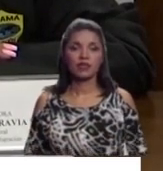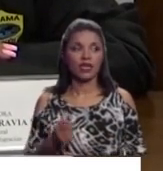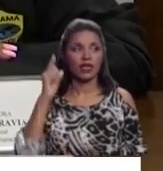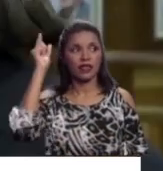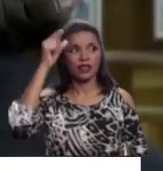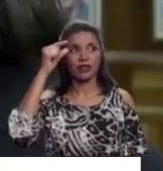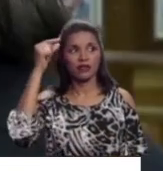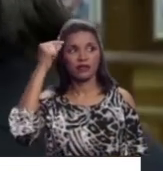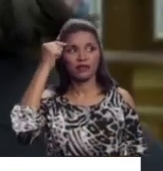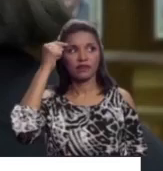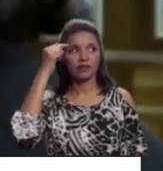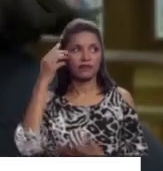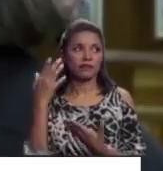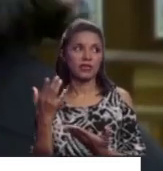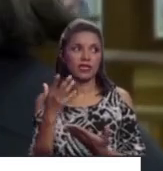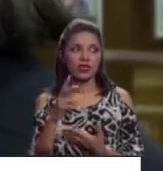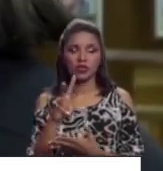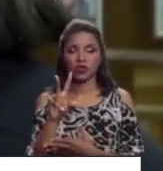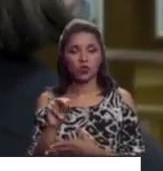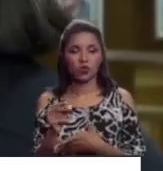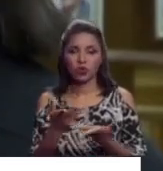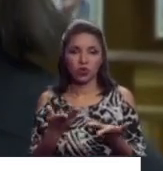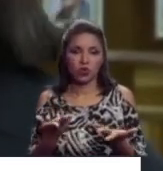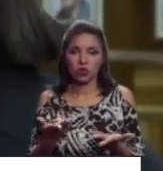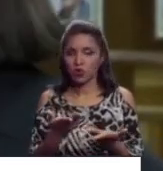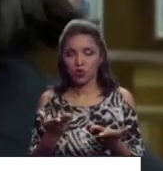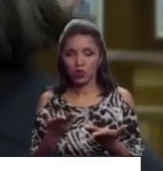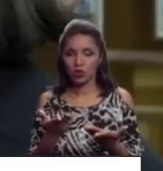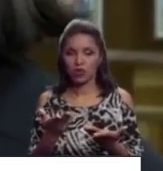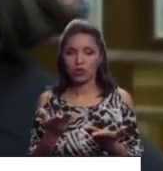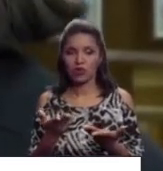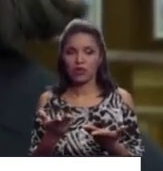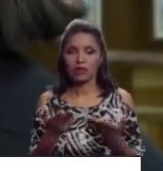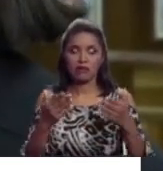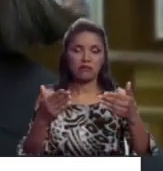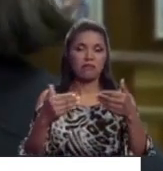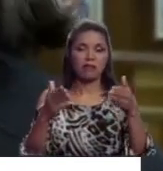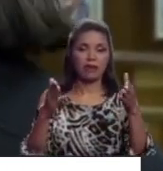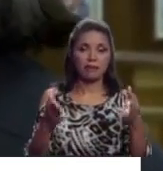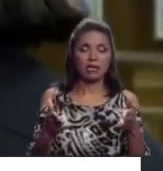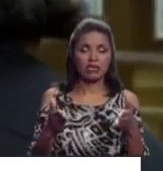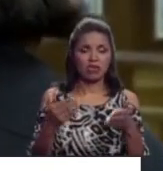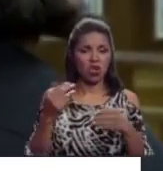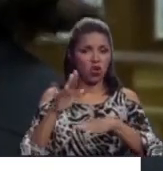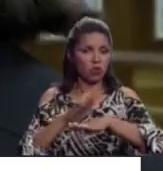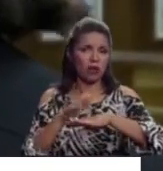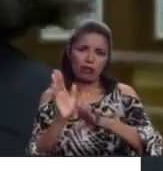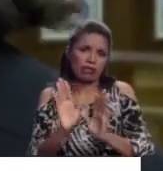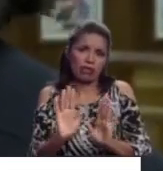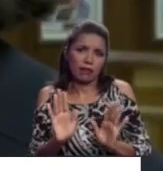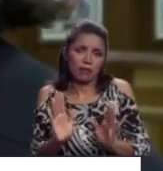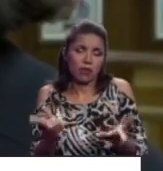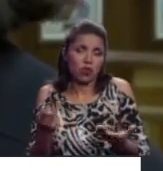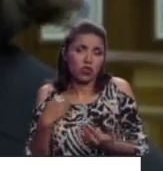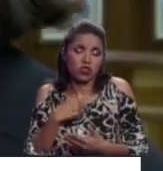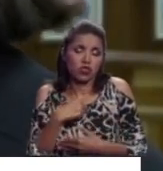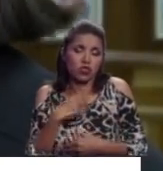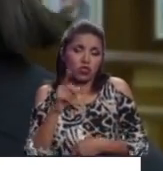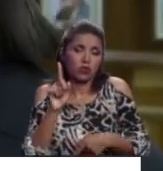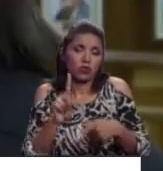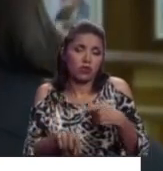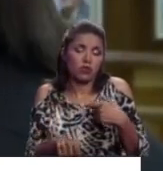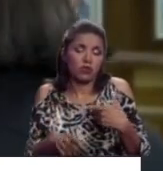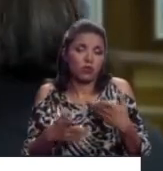no lo es. Bueno, primeramente decir que los panameños no somos los que estamos generando este problema. O sea, entre la migración irregular no existen